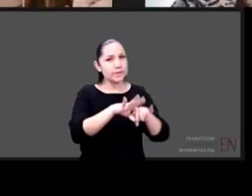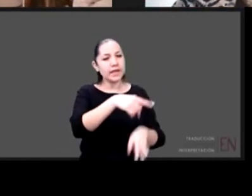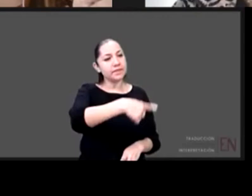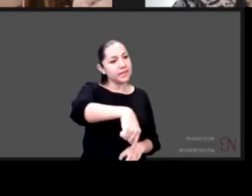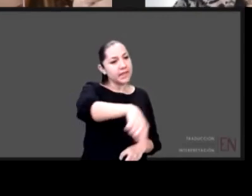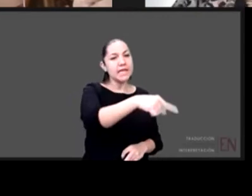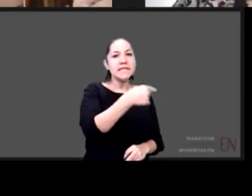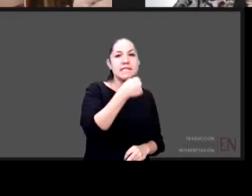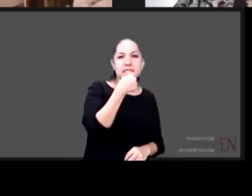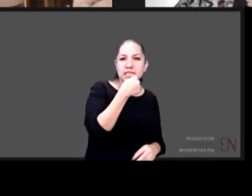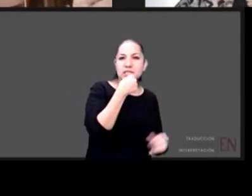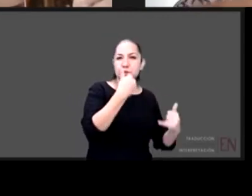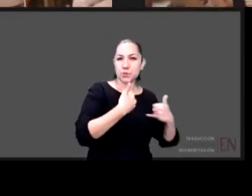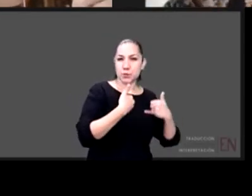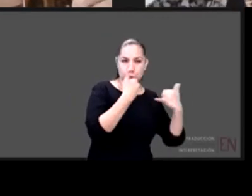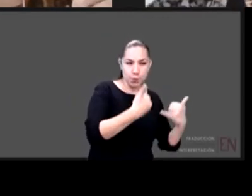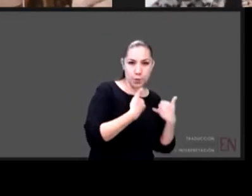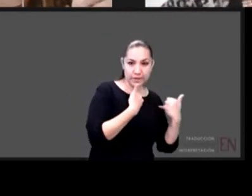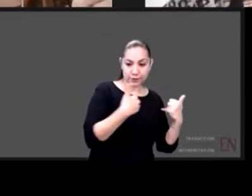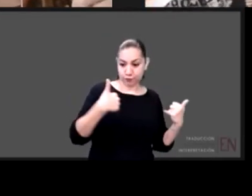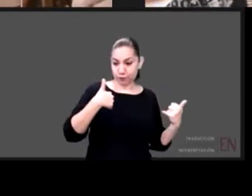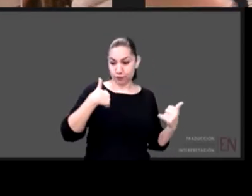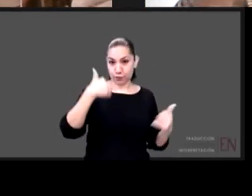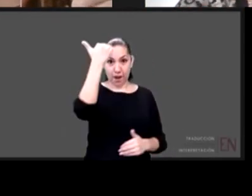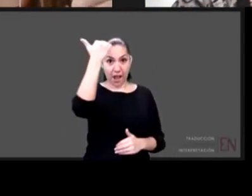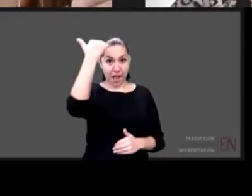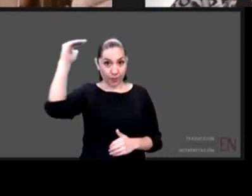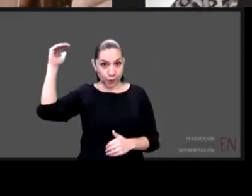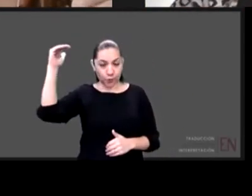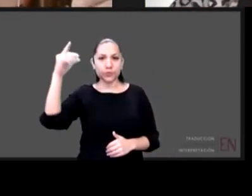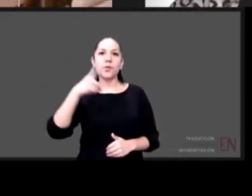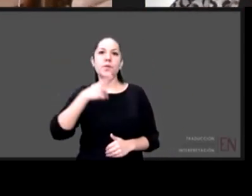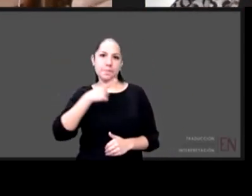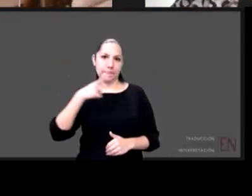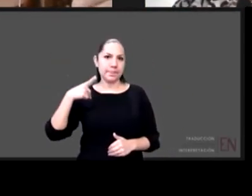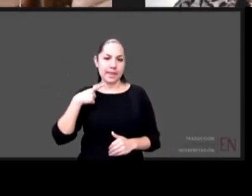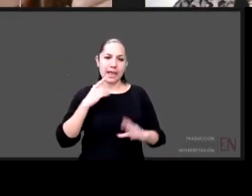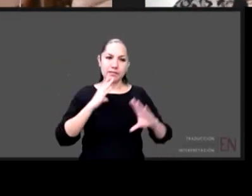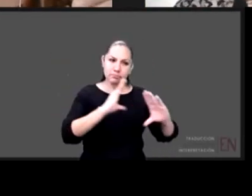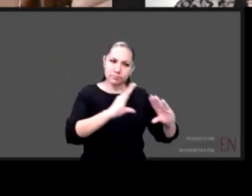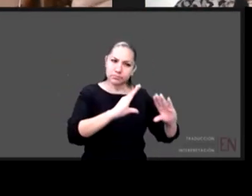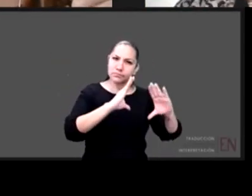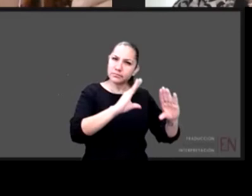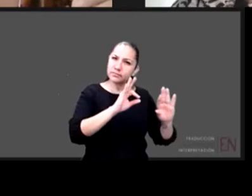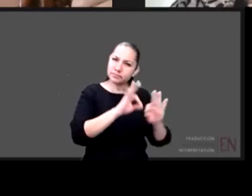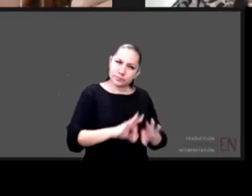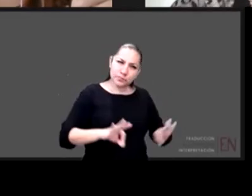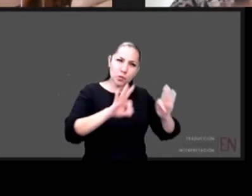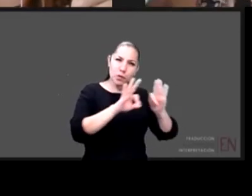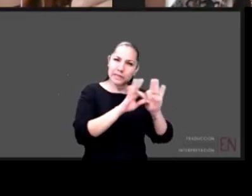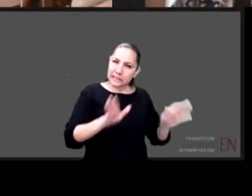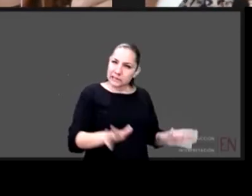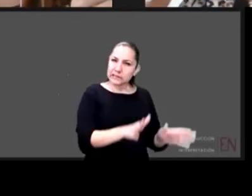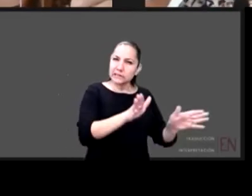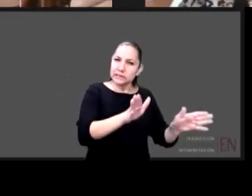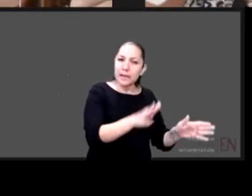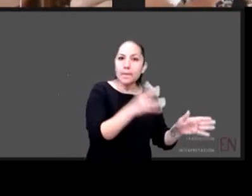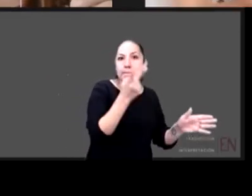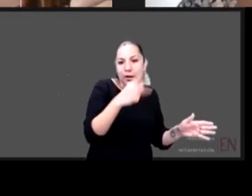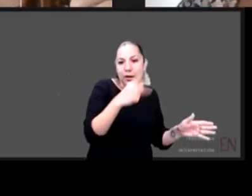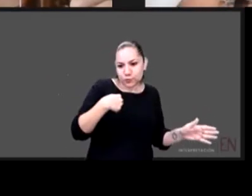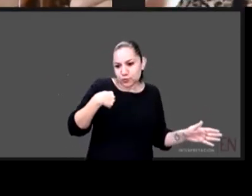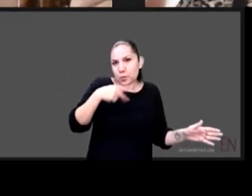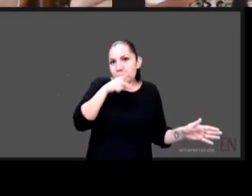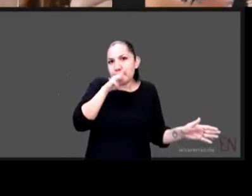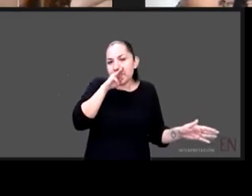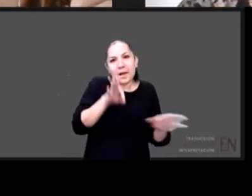de darles las herramientas para que cuando se tornen papás también, que pueden también utilizar en sus niños. Y como organización